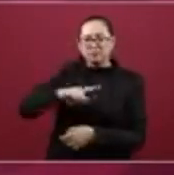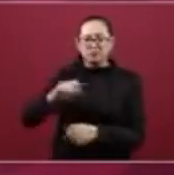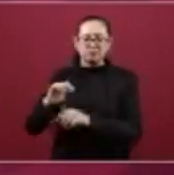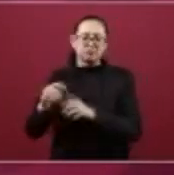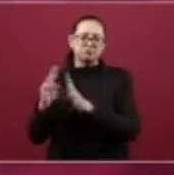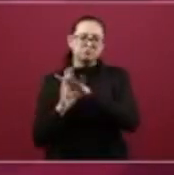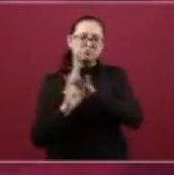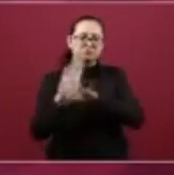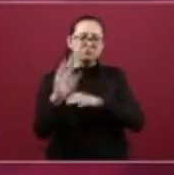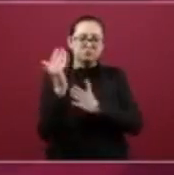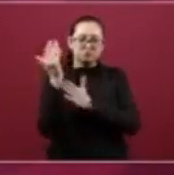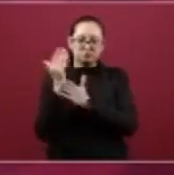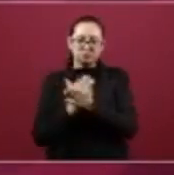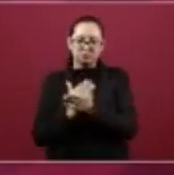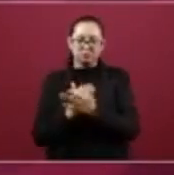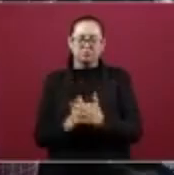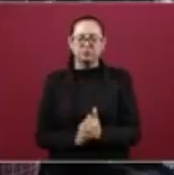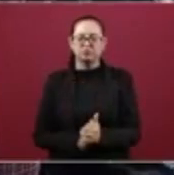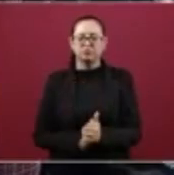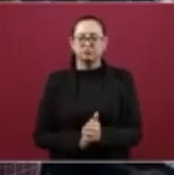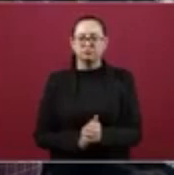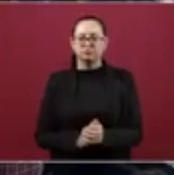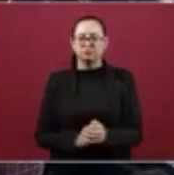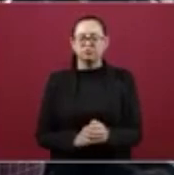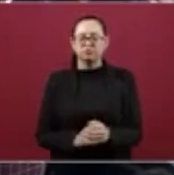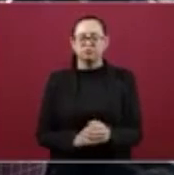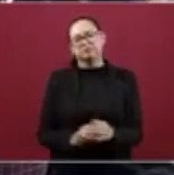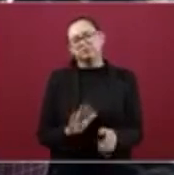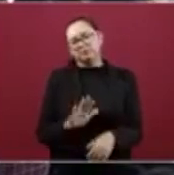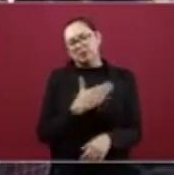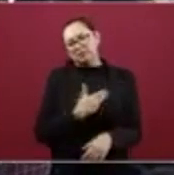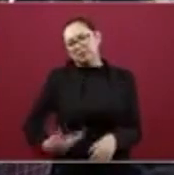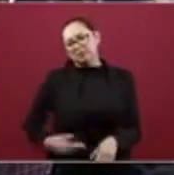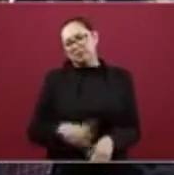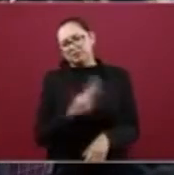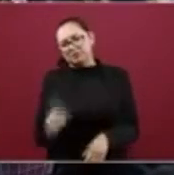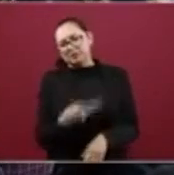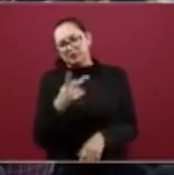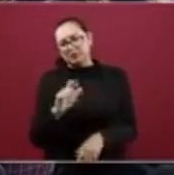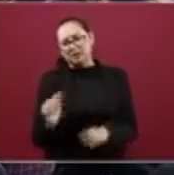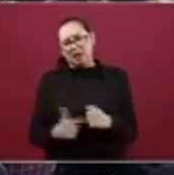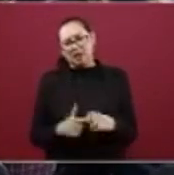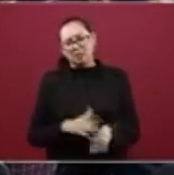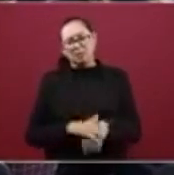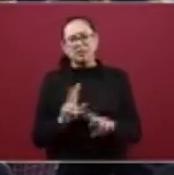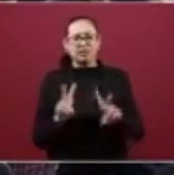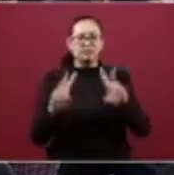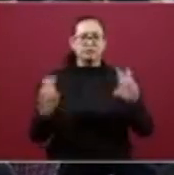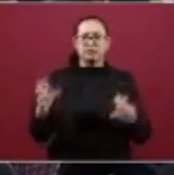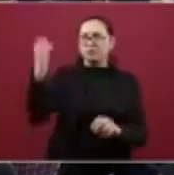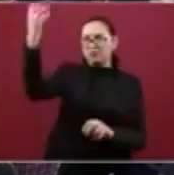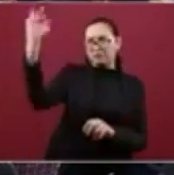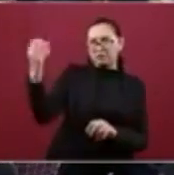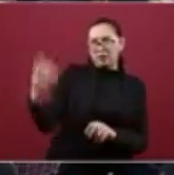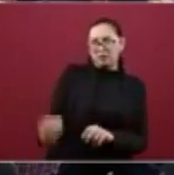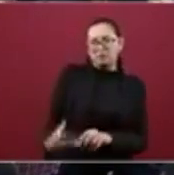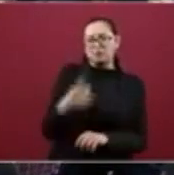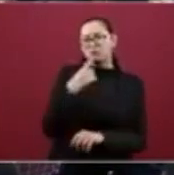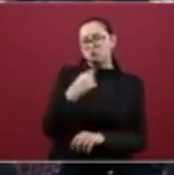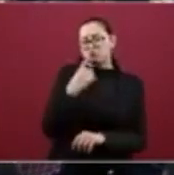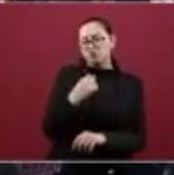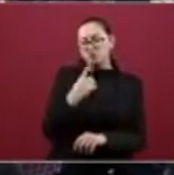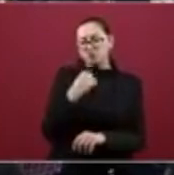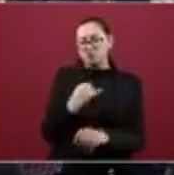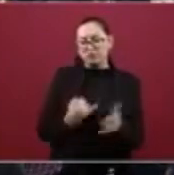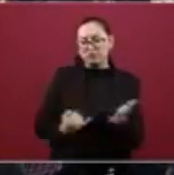fenómeno migratorio. Presidente, solamente una precisión, preguntarle en esta cuestión de los semáforos, entonces no está decidido todavía si se van